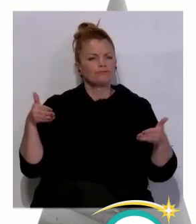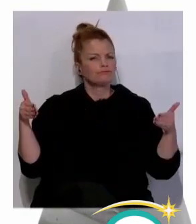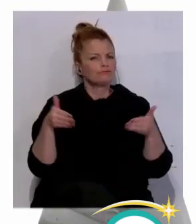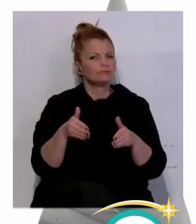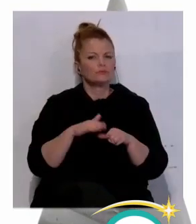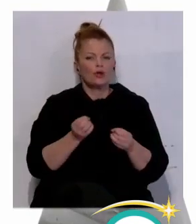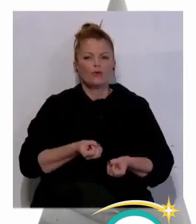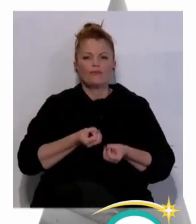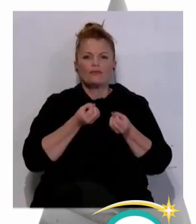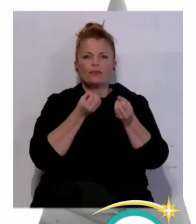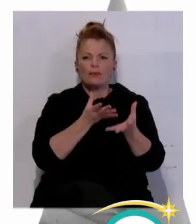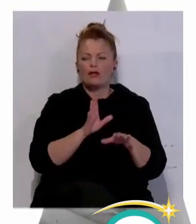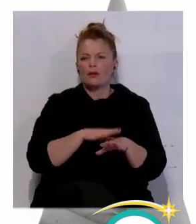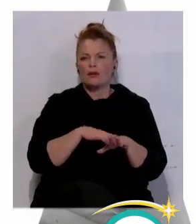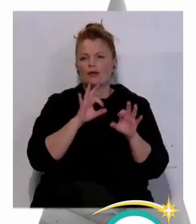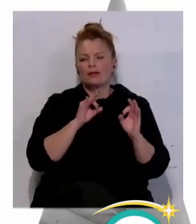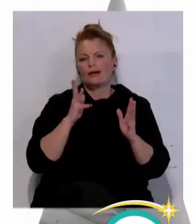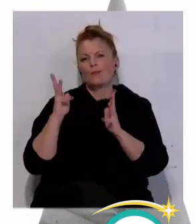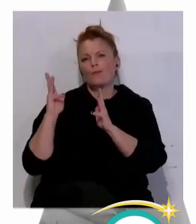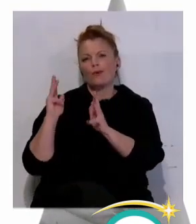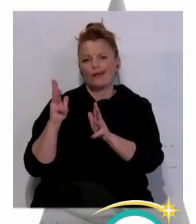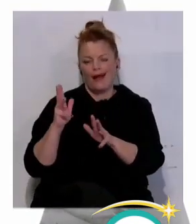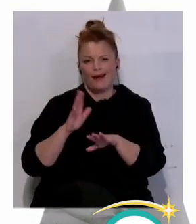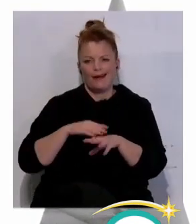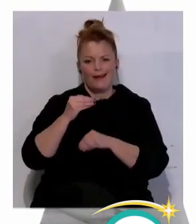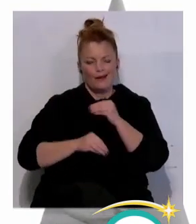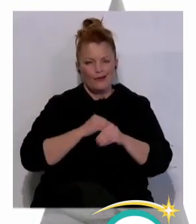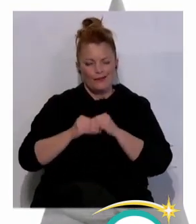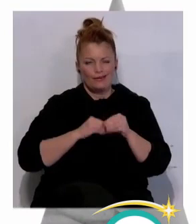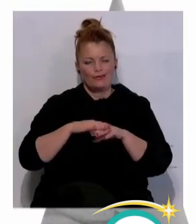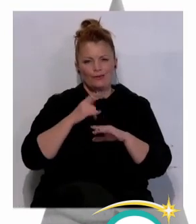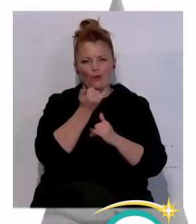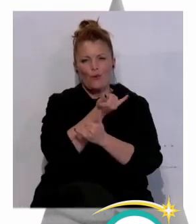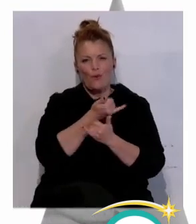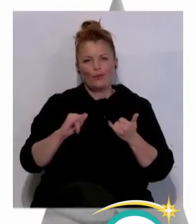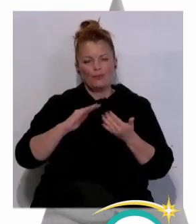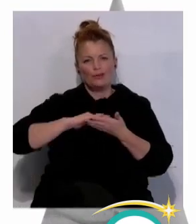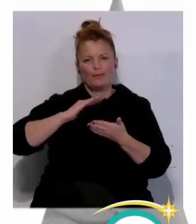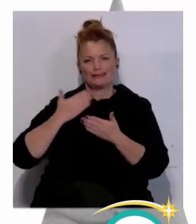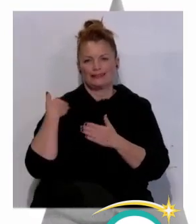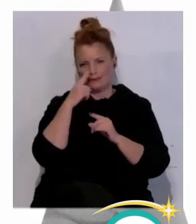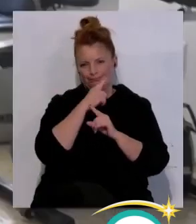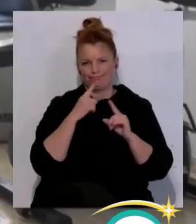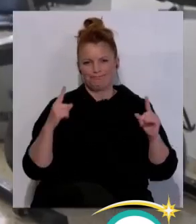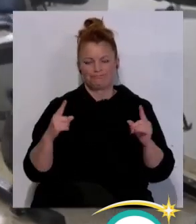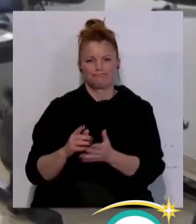ofrecerles algunos de los mejores reportajes que hemos emitido en los últimos meses.